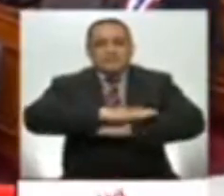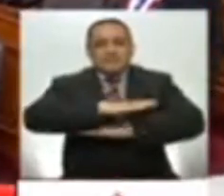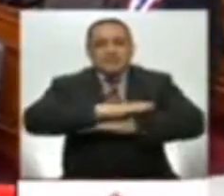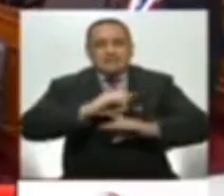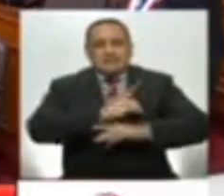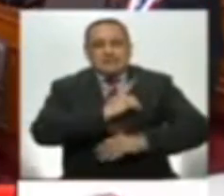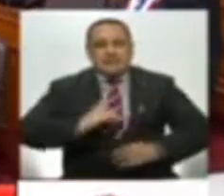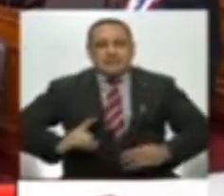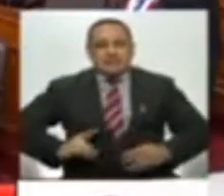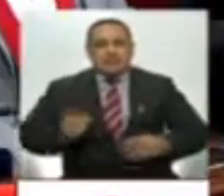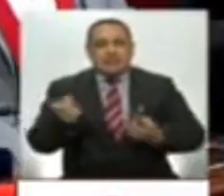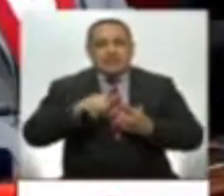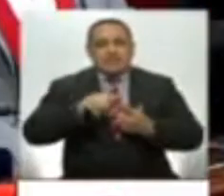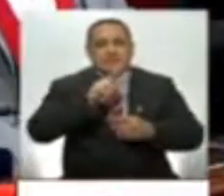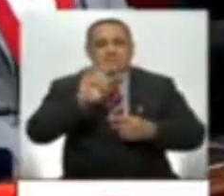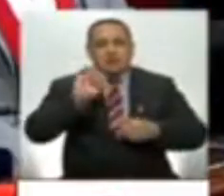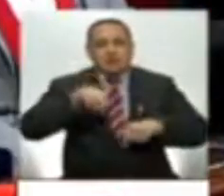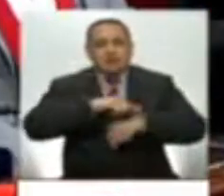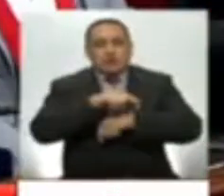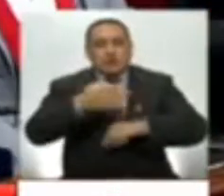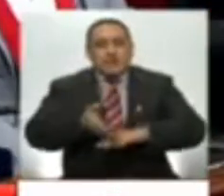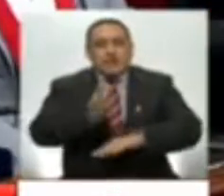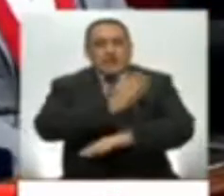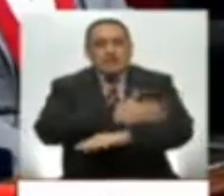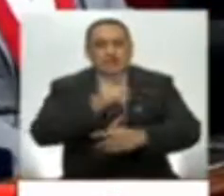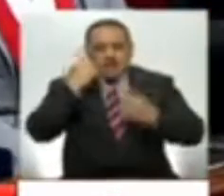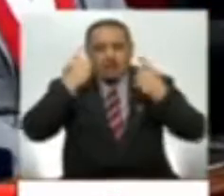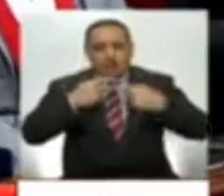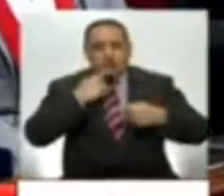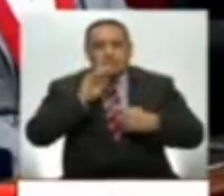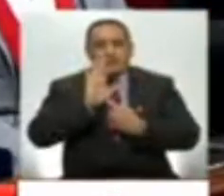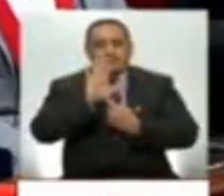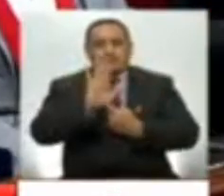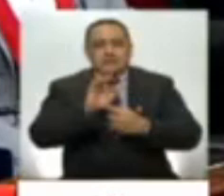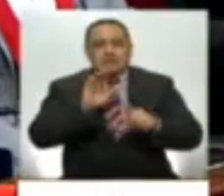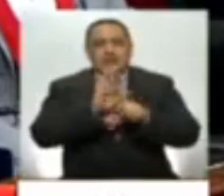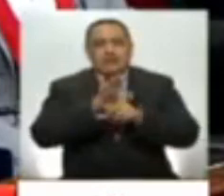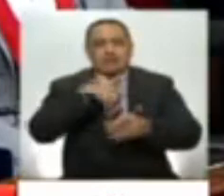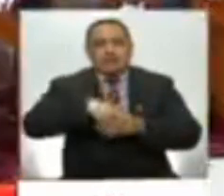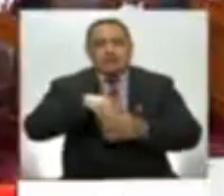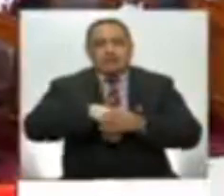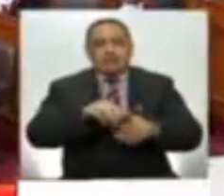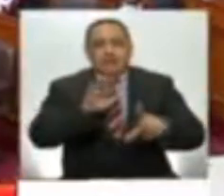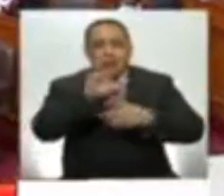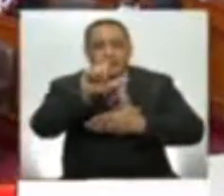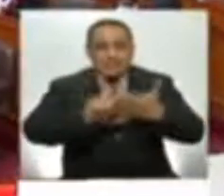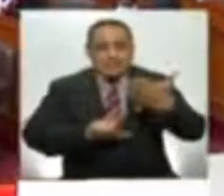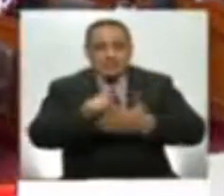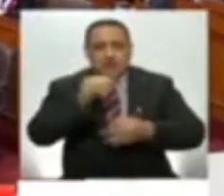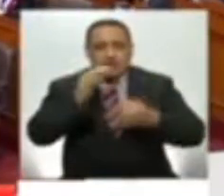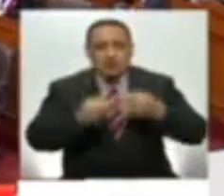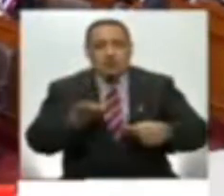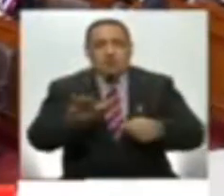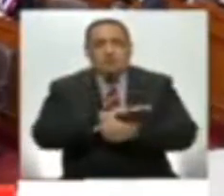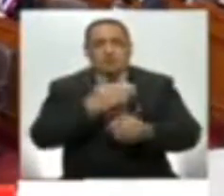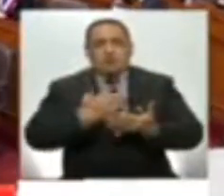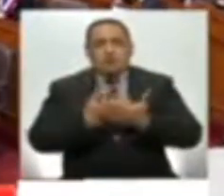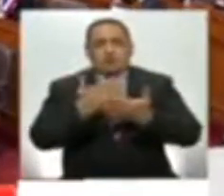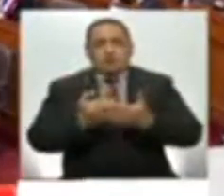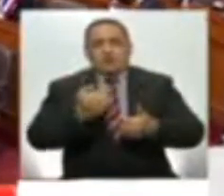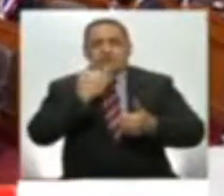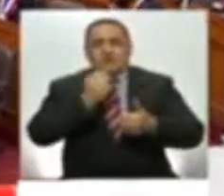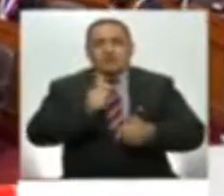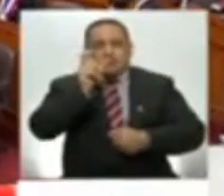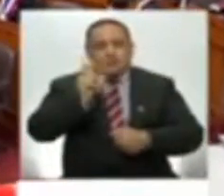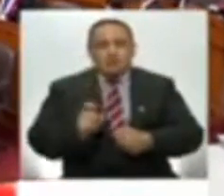Congreso, hasta 24 horas antes de la fecha prevista para la elección. Las listas serán completas. Debe proponerse un